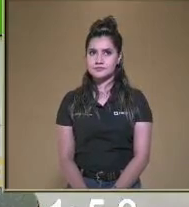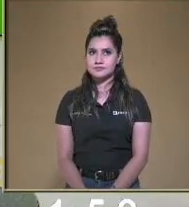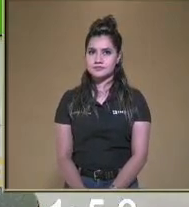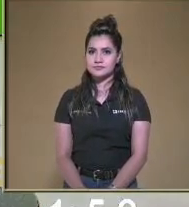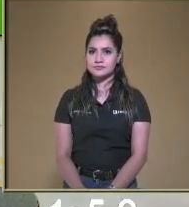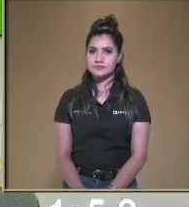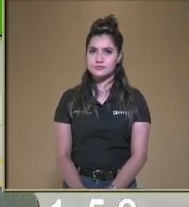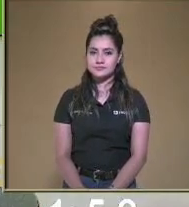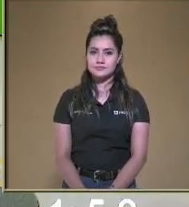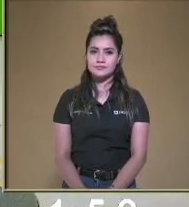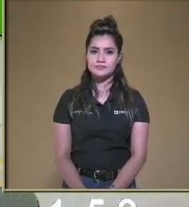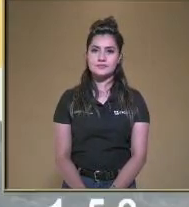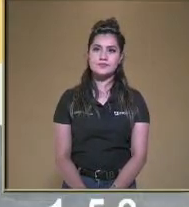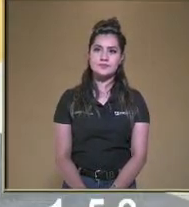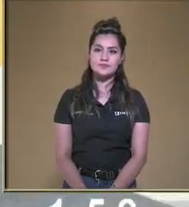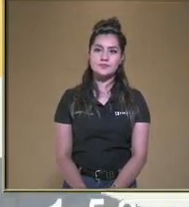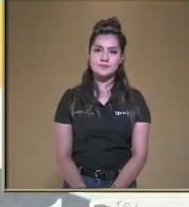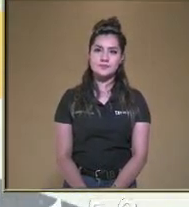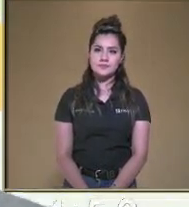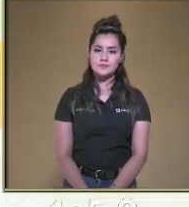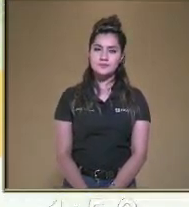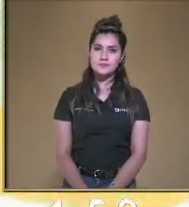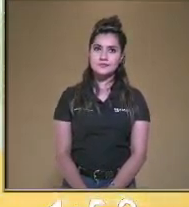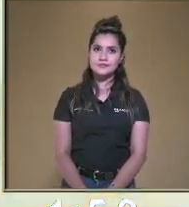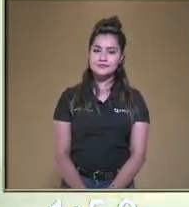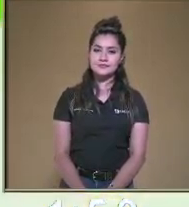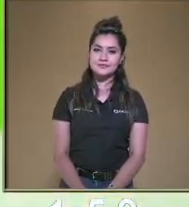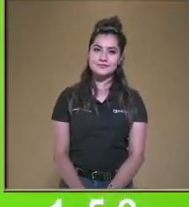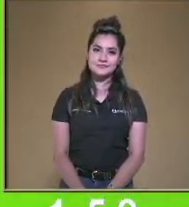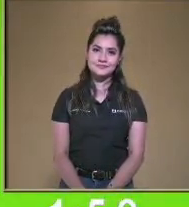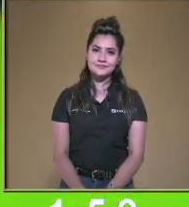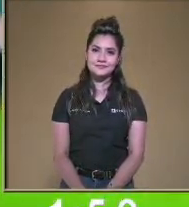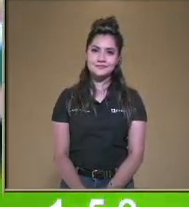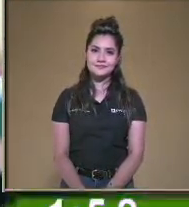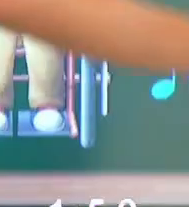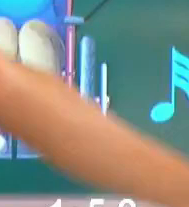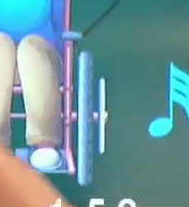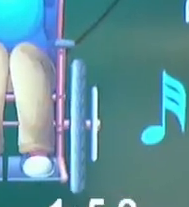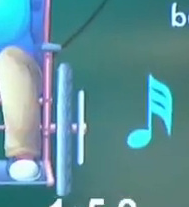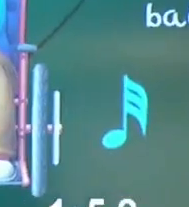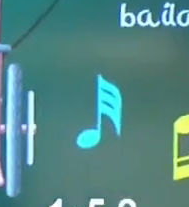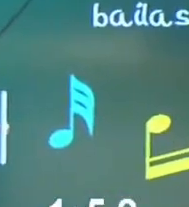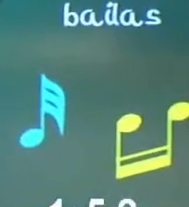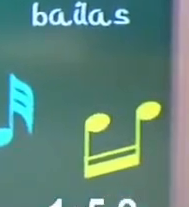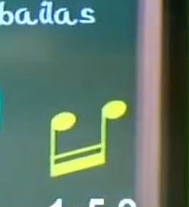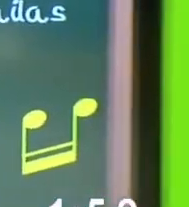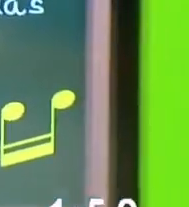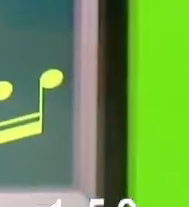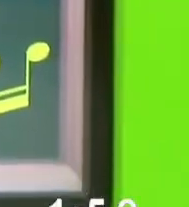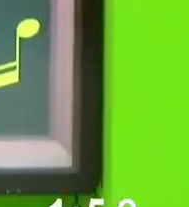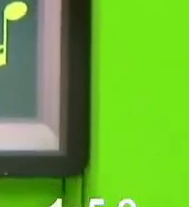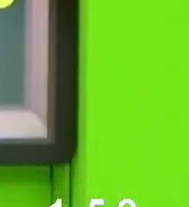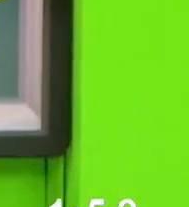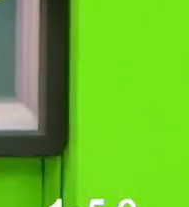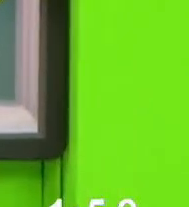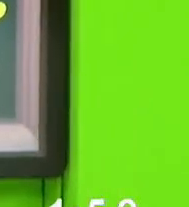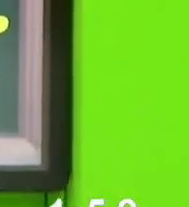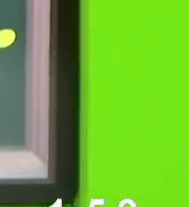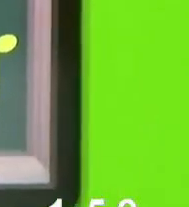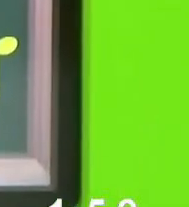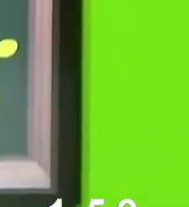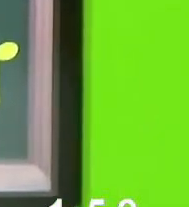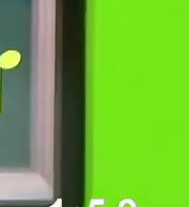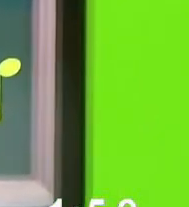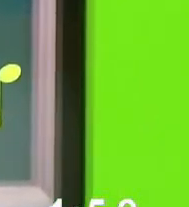lado, y 1, 2, 3, y vamos hacia un lado, lo más